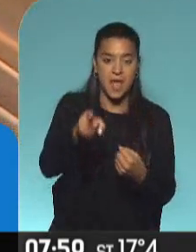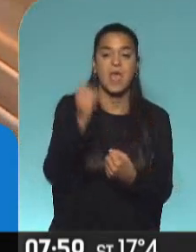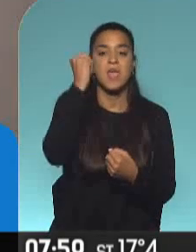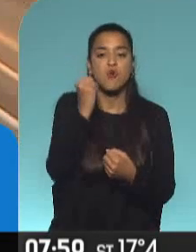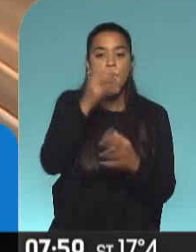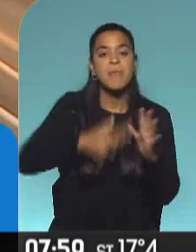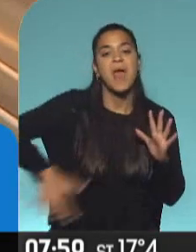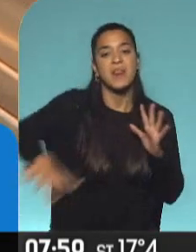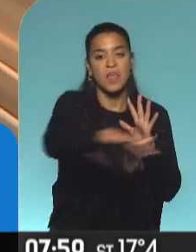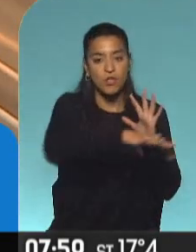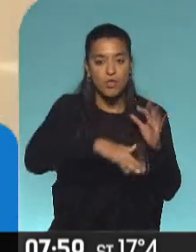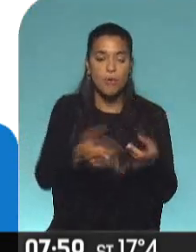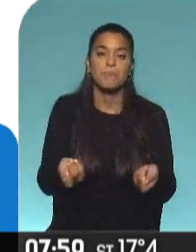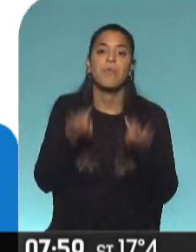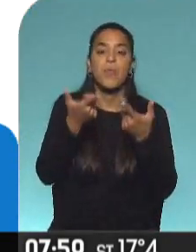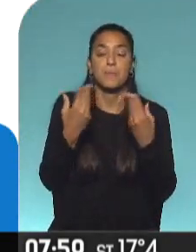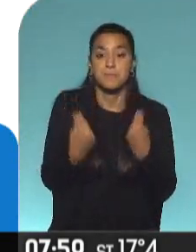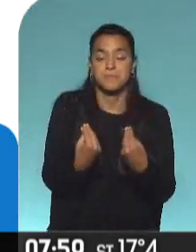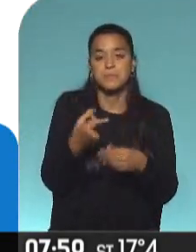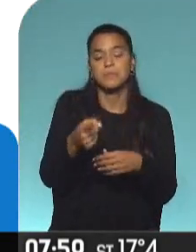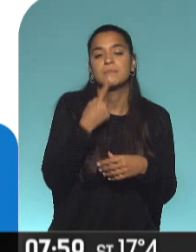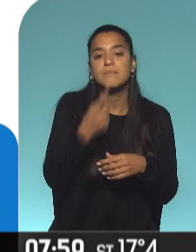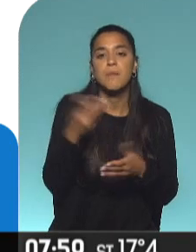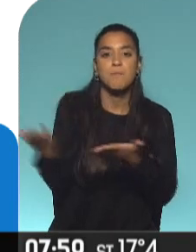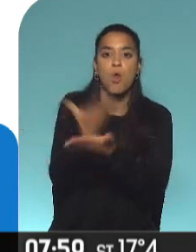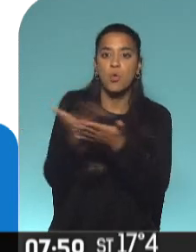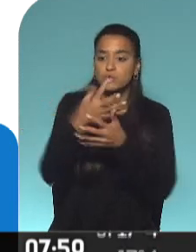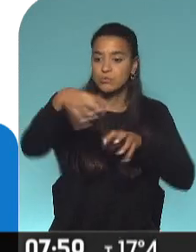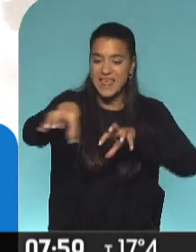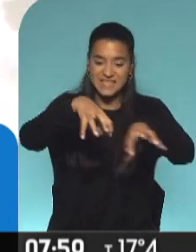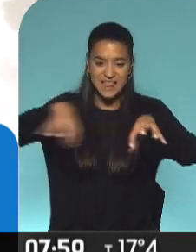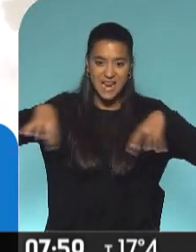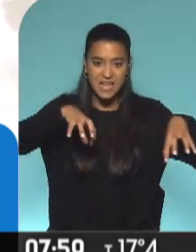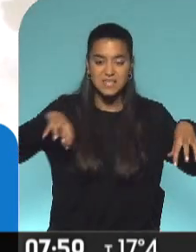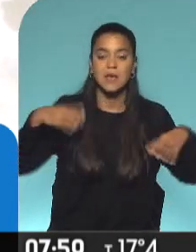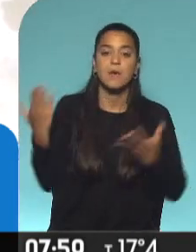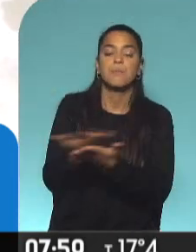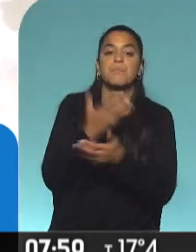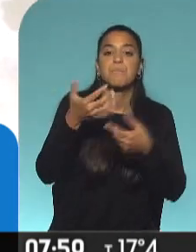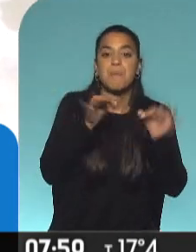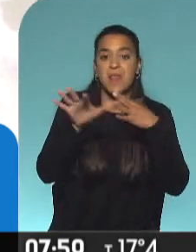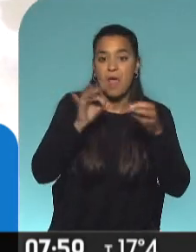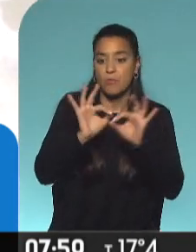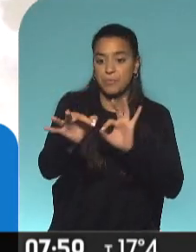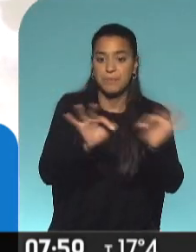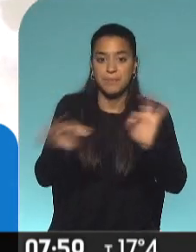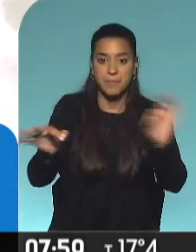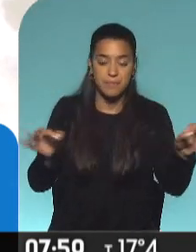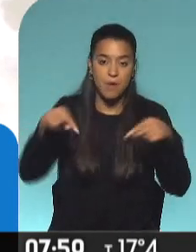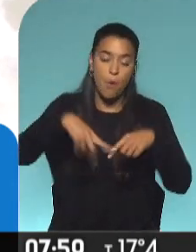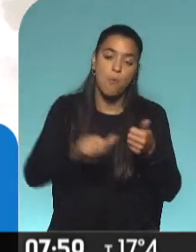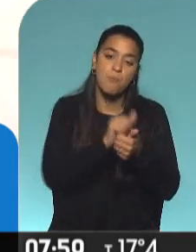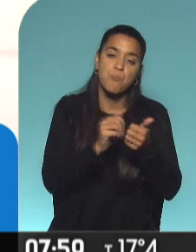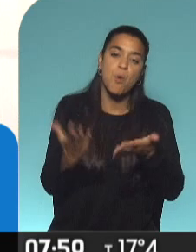economías regionales, genera condiciones para descentralizar las producciones y fomenta mercados de proximidad. Hoy en día un productor